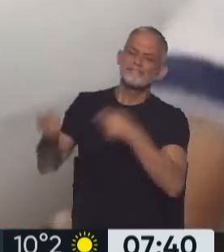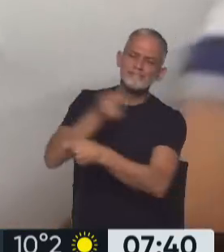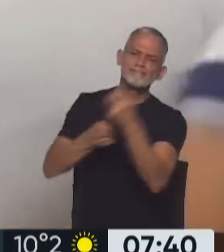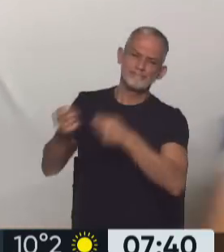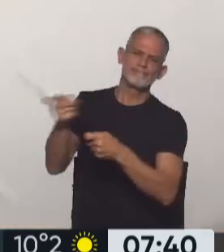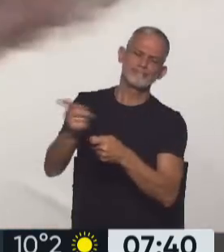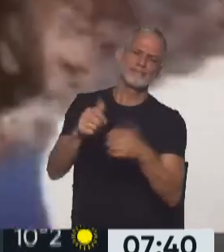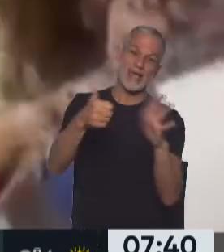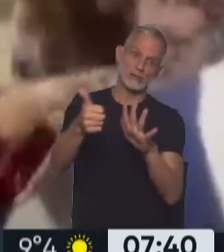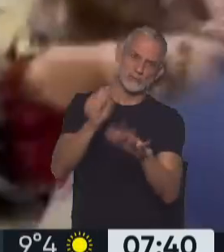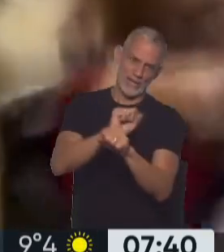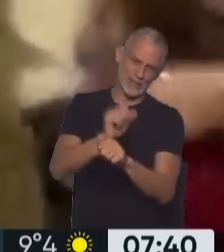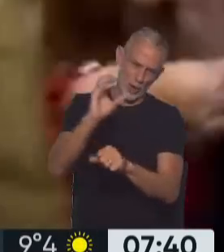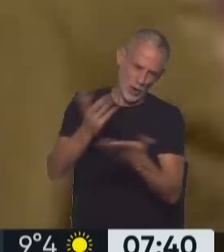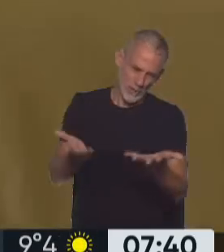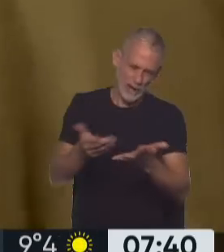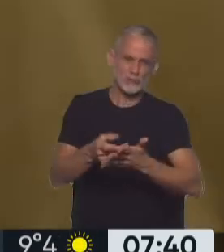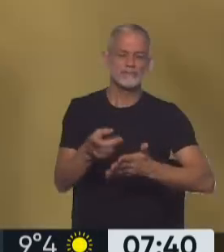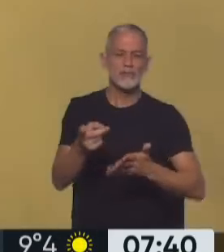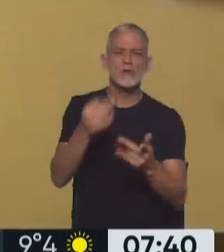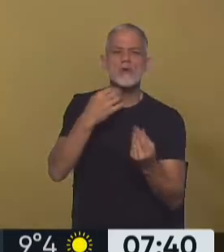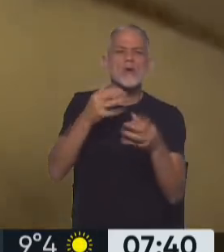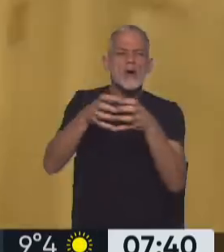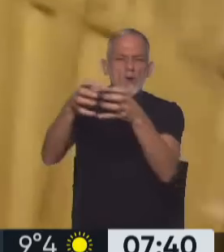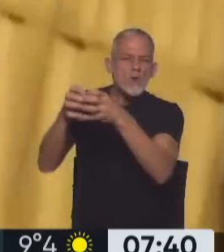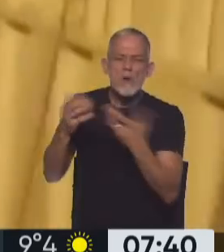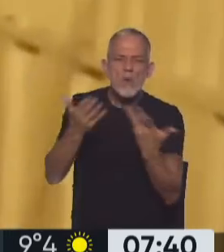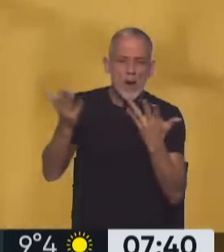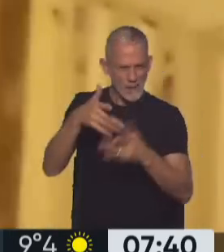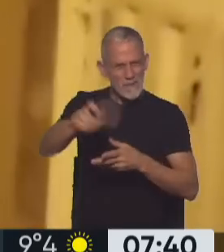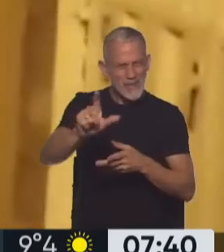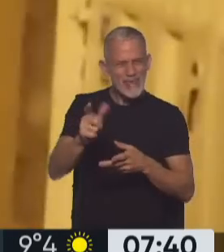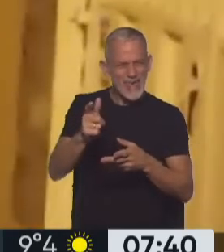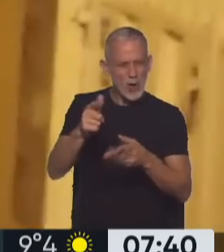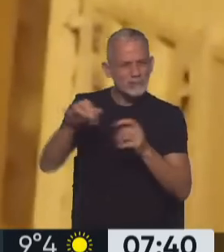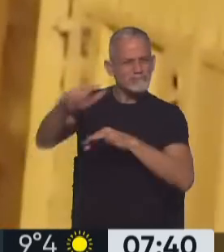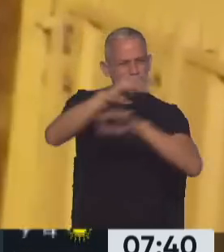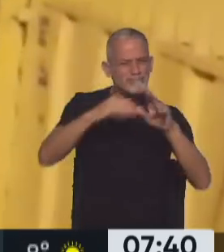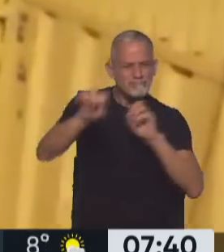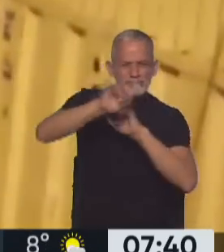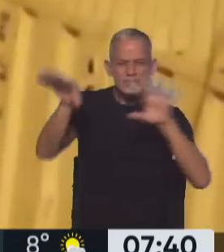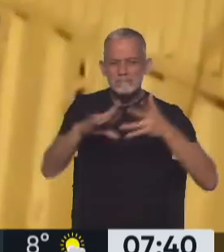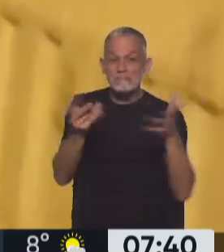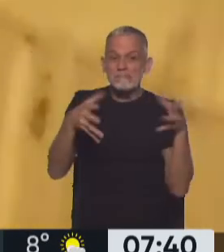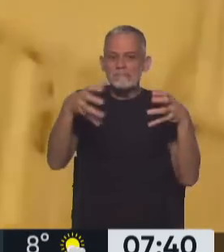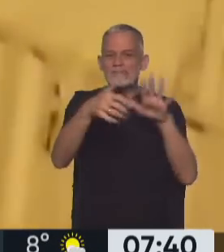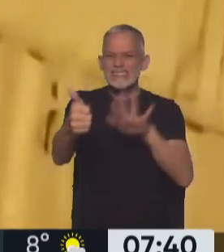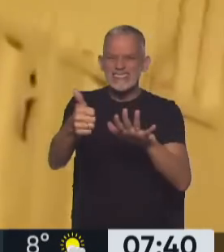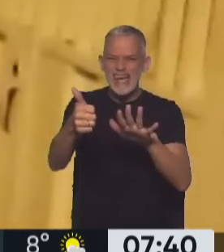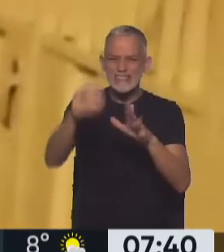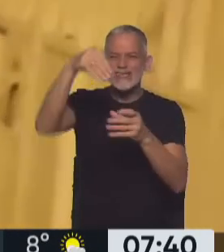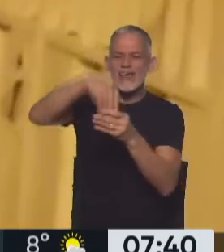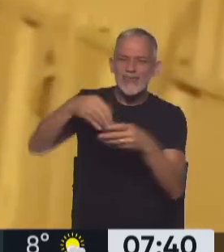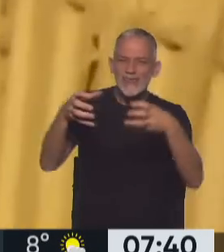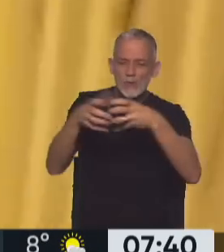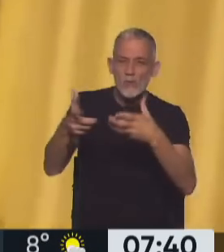lo que se sabe hasta ahora. No se sabe de qué banda. Circularon algunos videos vinculando a los integrantes